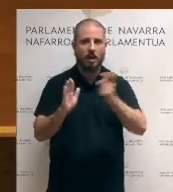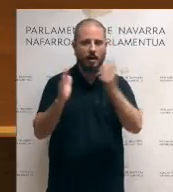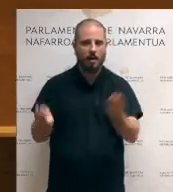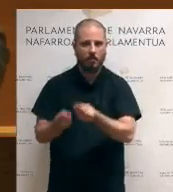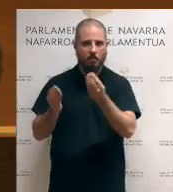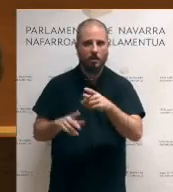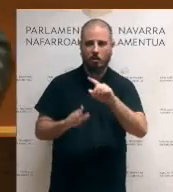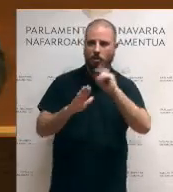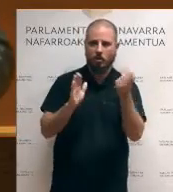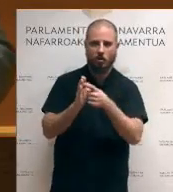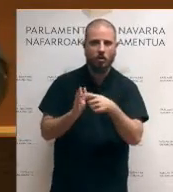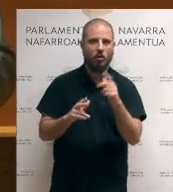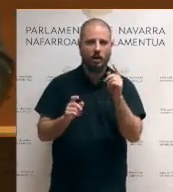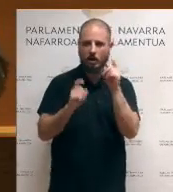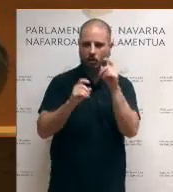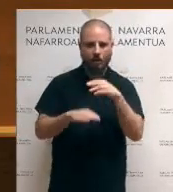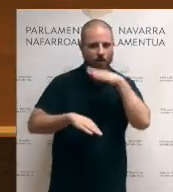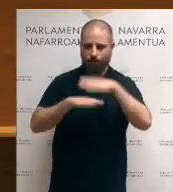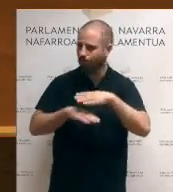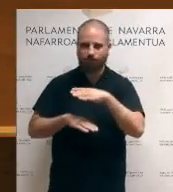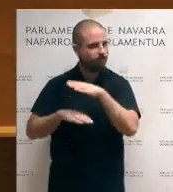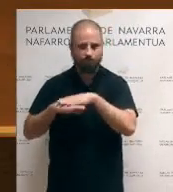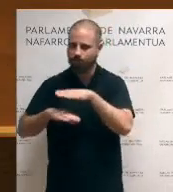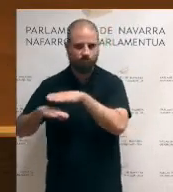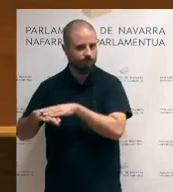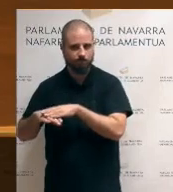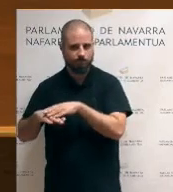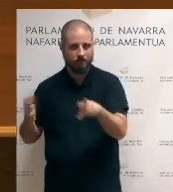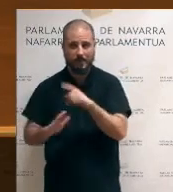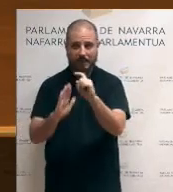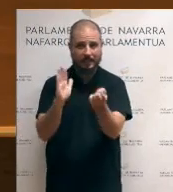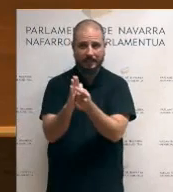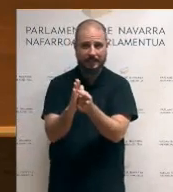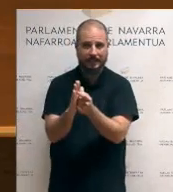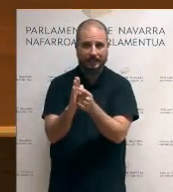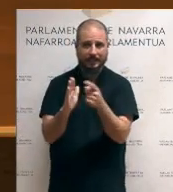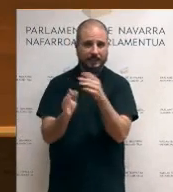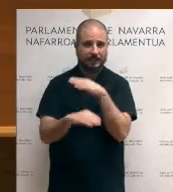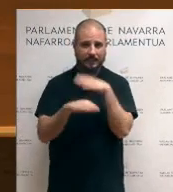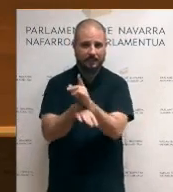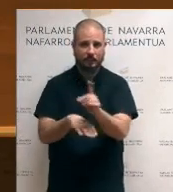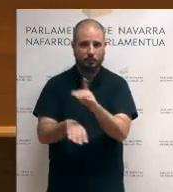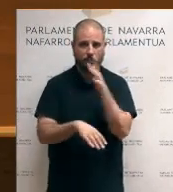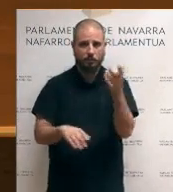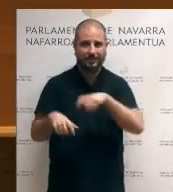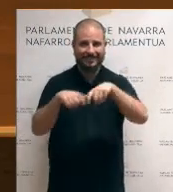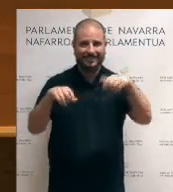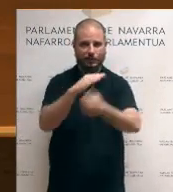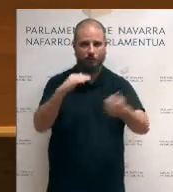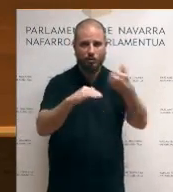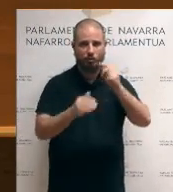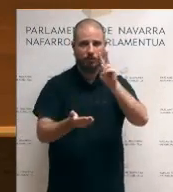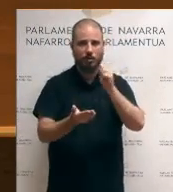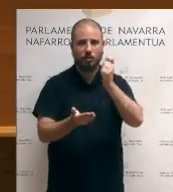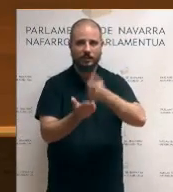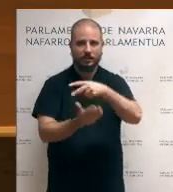educativa. Por tanto, esos textos incumplen la legalidad, son ilegales, porque lo dice el Tribunal Supremo en sentencia que es absolutamente firme.